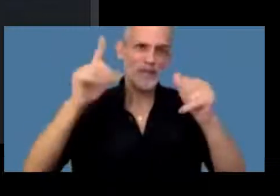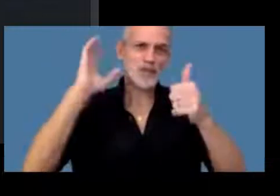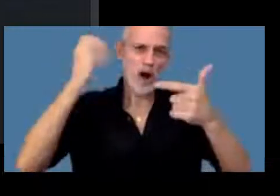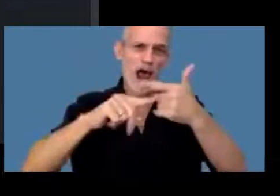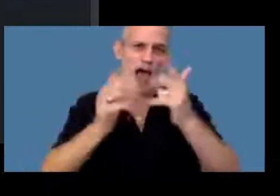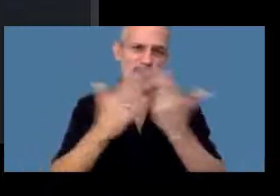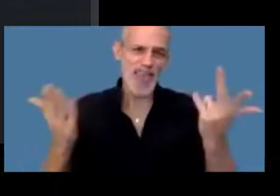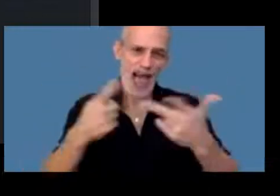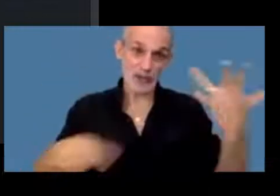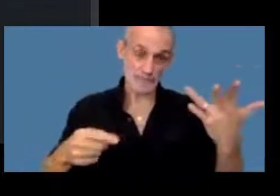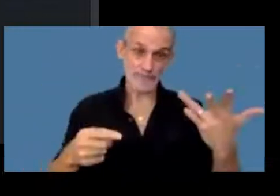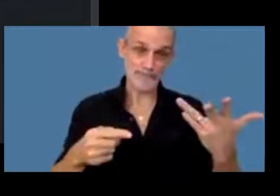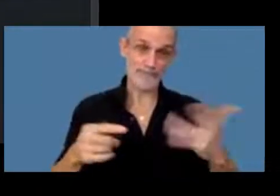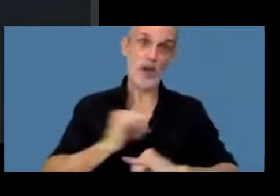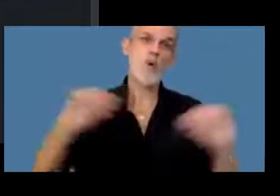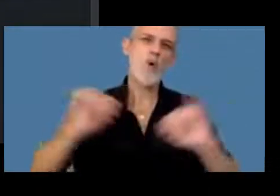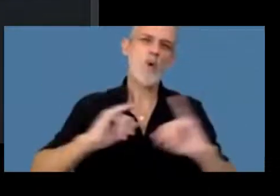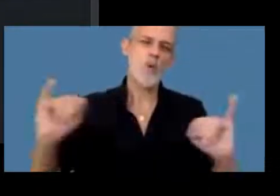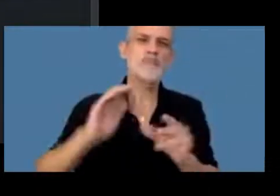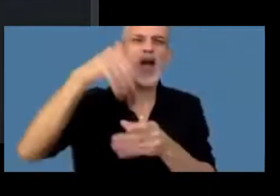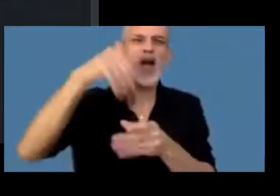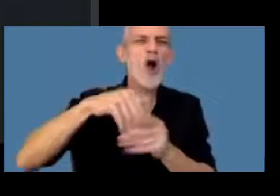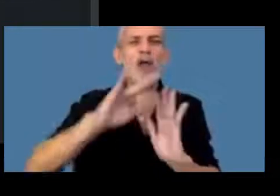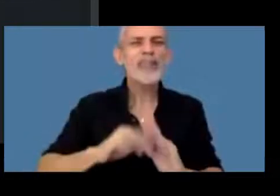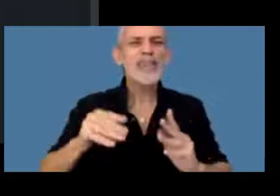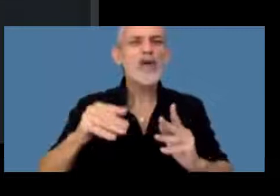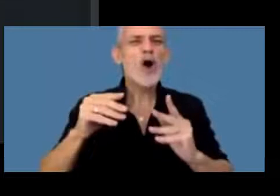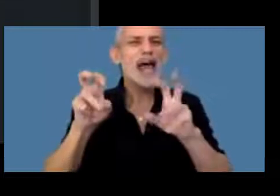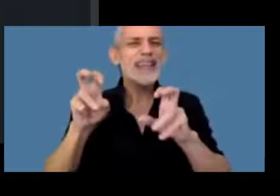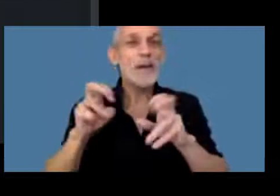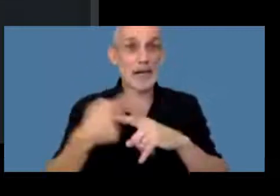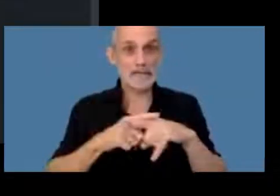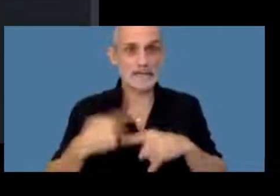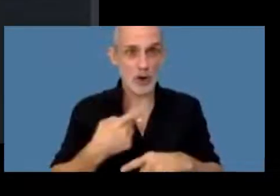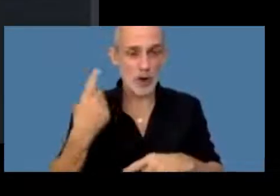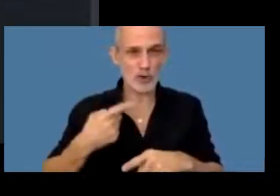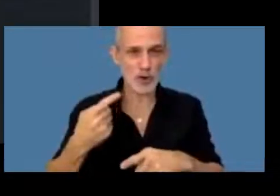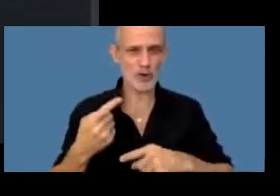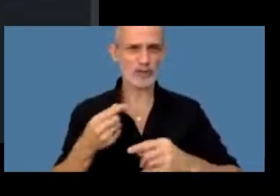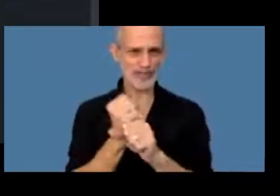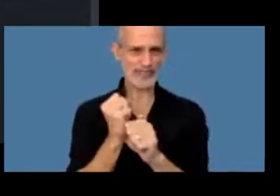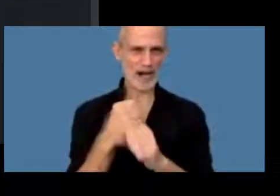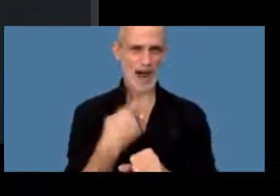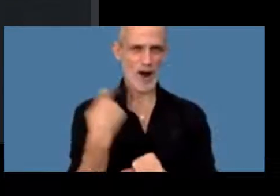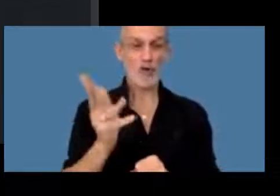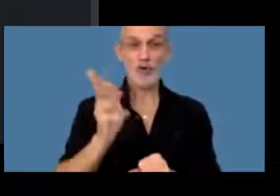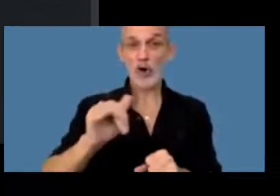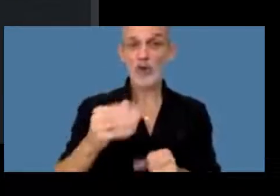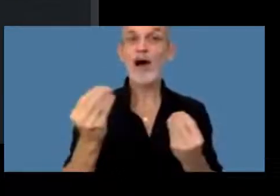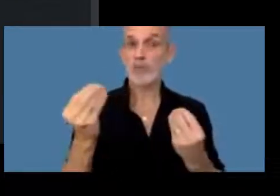Y el contenido, lo que estamos discutiendo todo el día nosotros, en nuestro trabajo, son